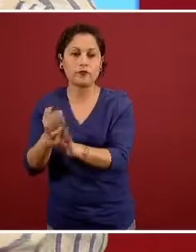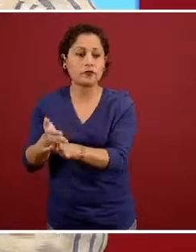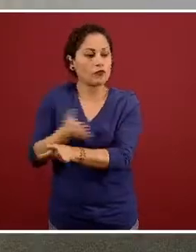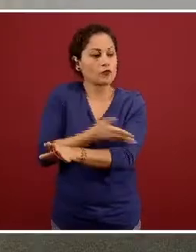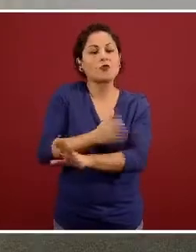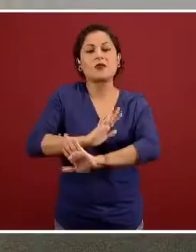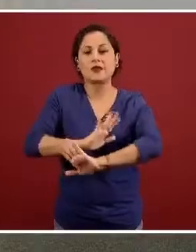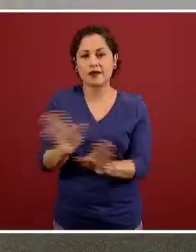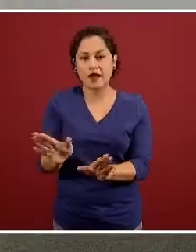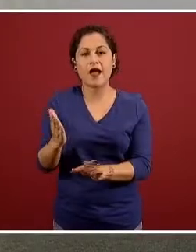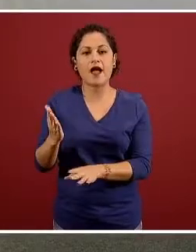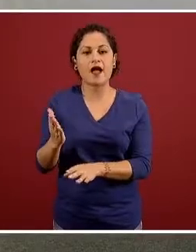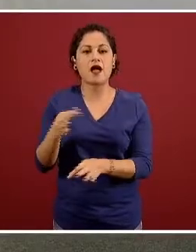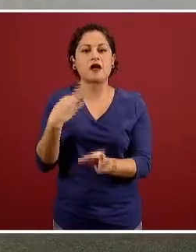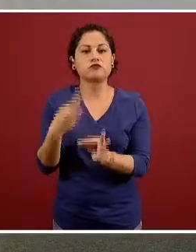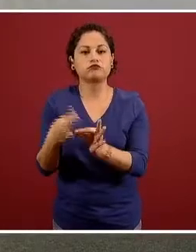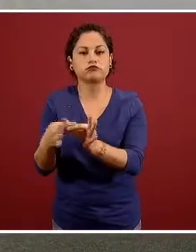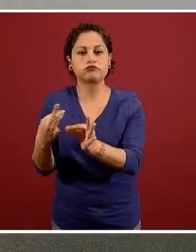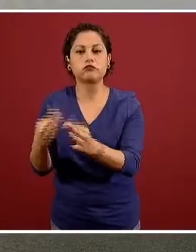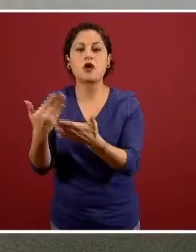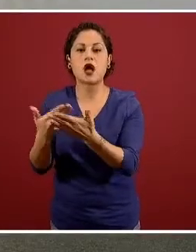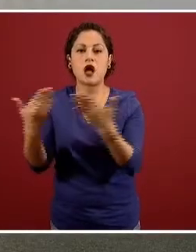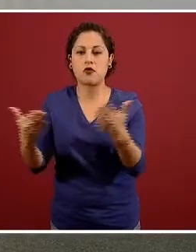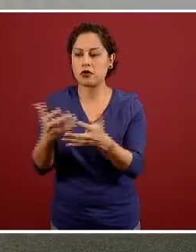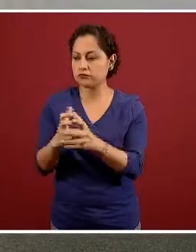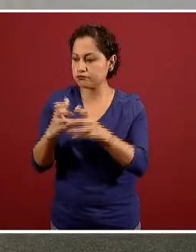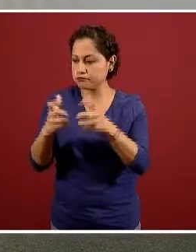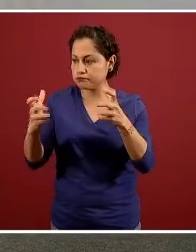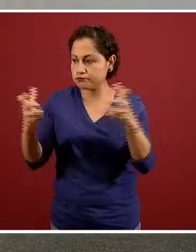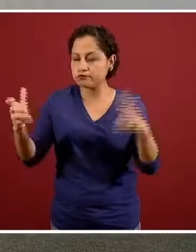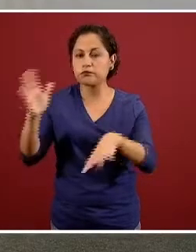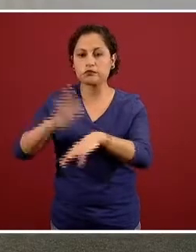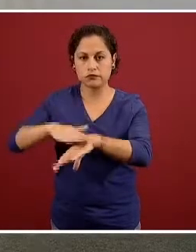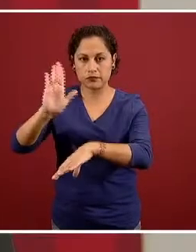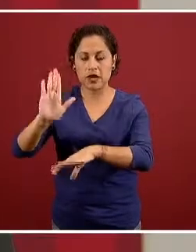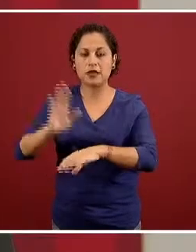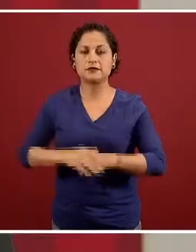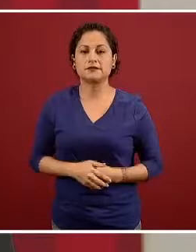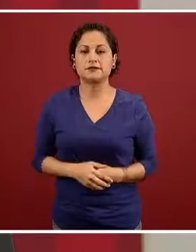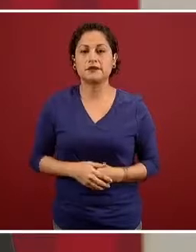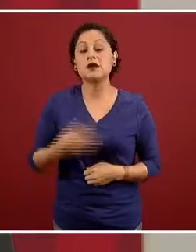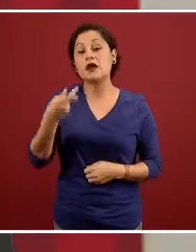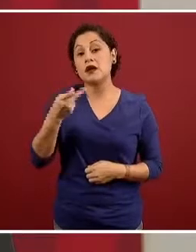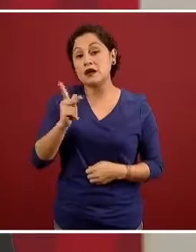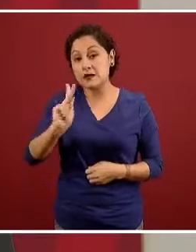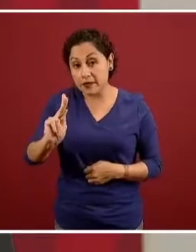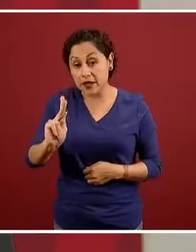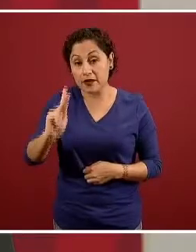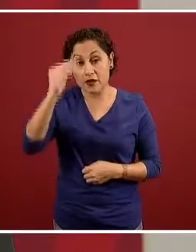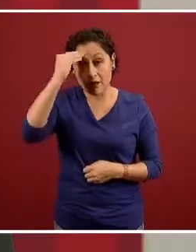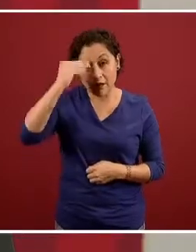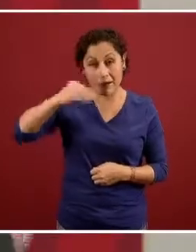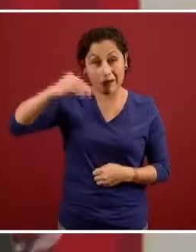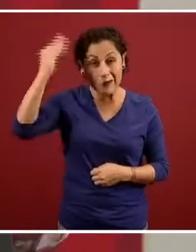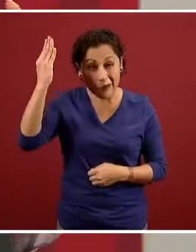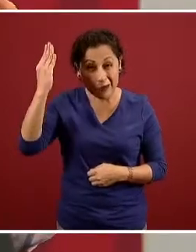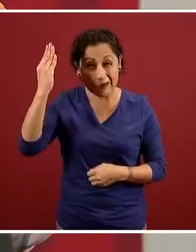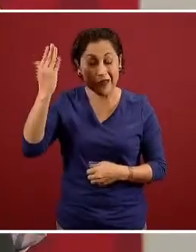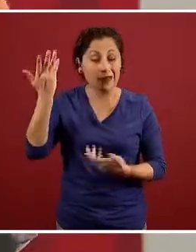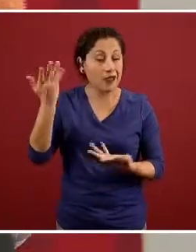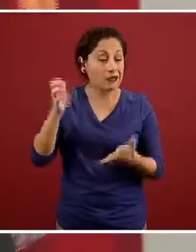permitido tener una ampliación de capacidades. Pero no debemos en ningún momento olvidar que todo esto